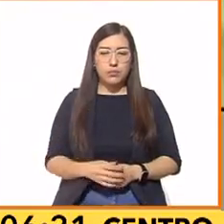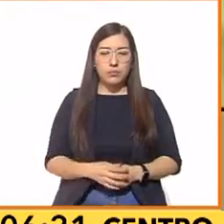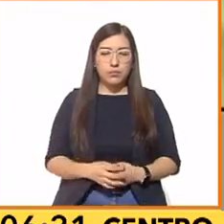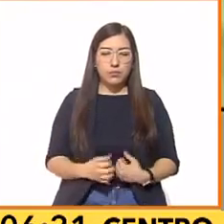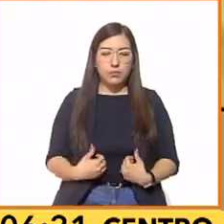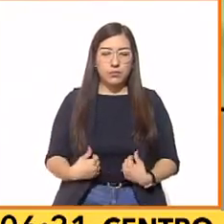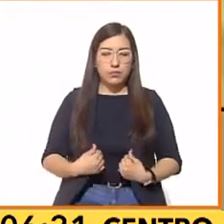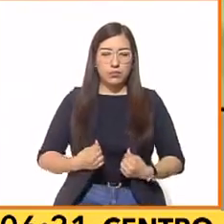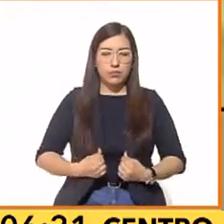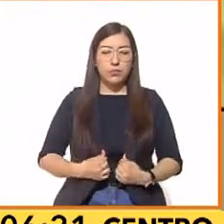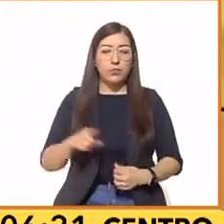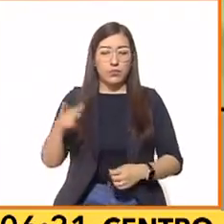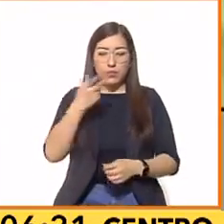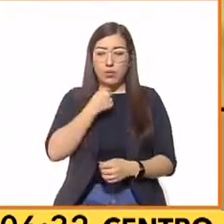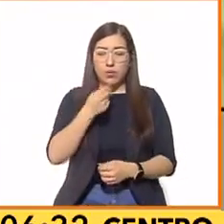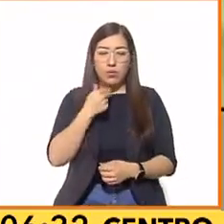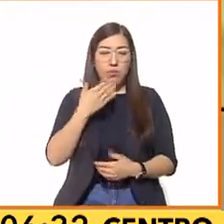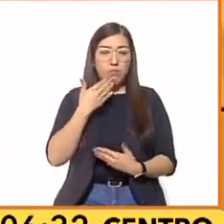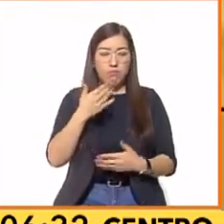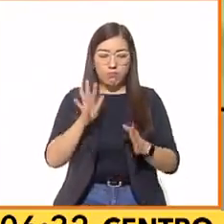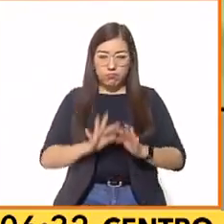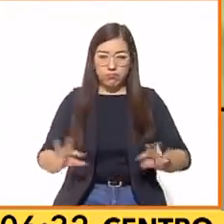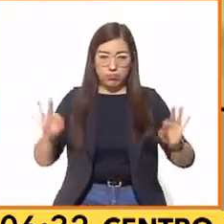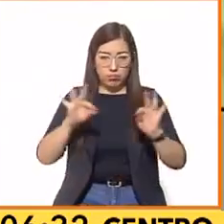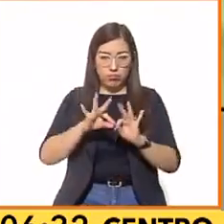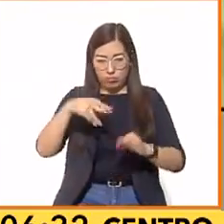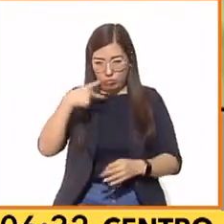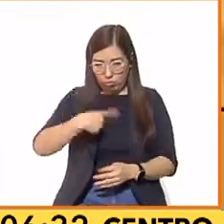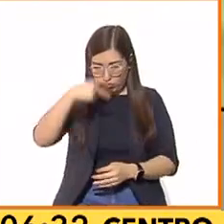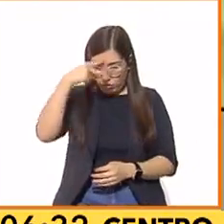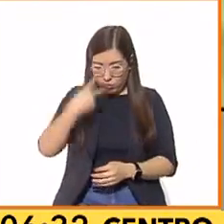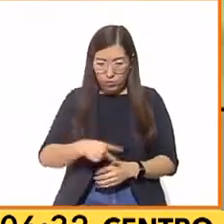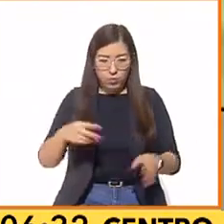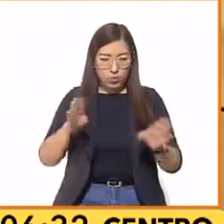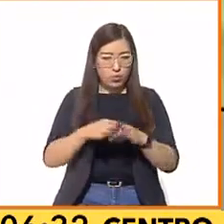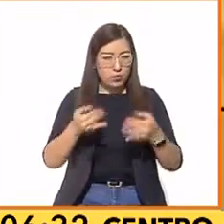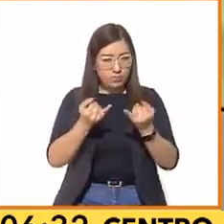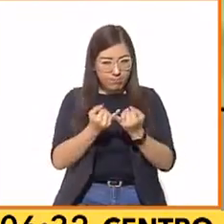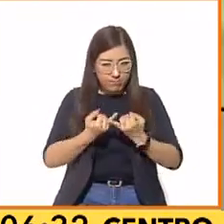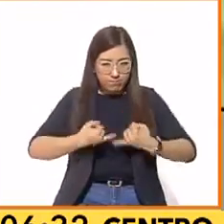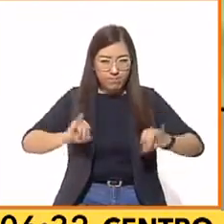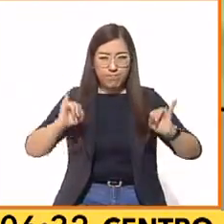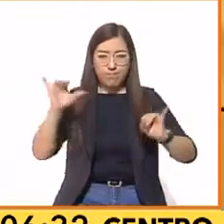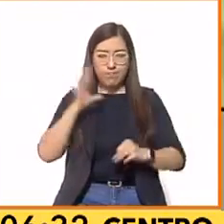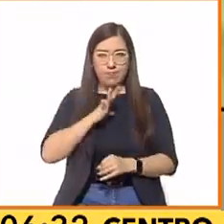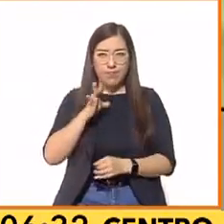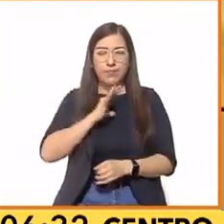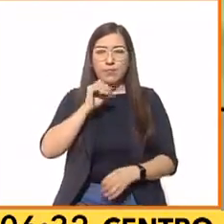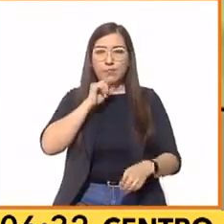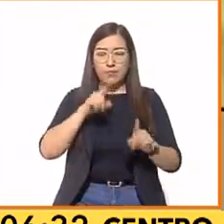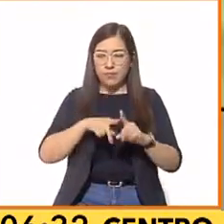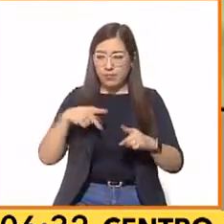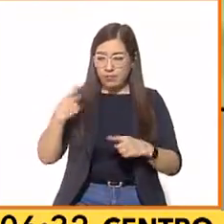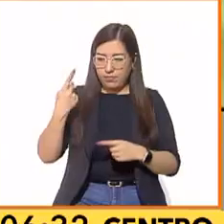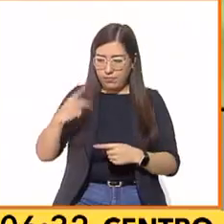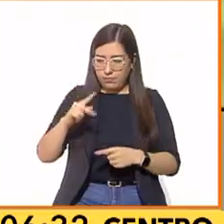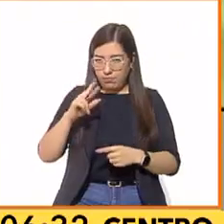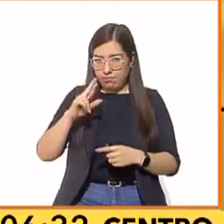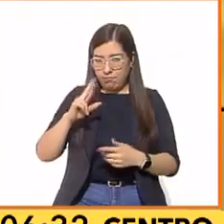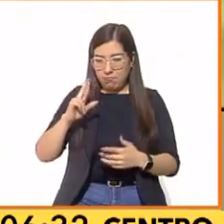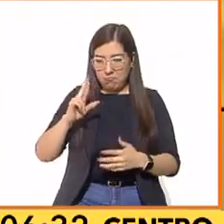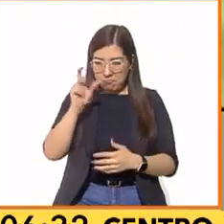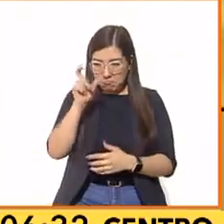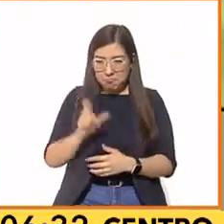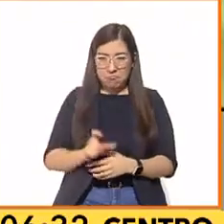construcción de la nación mexicana, la defensa de la soberanía, de la independencia, la dignidad, es